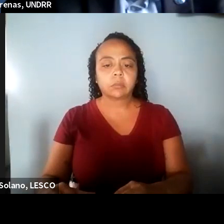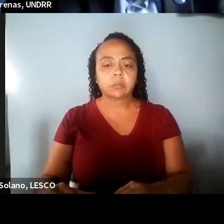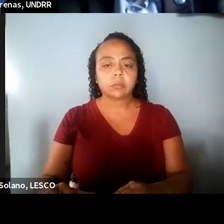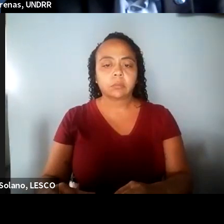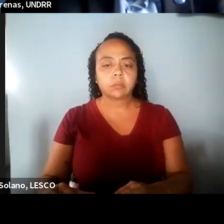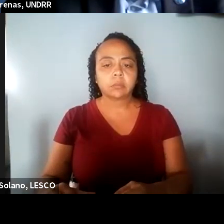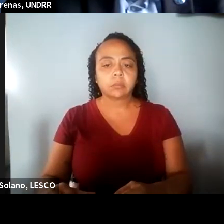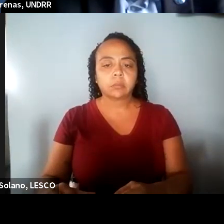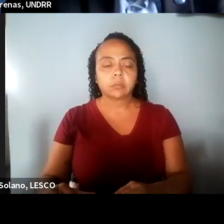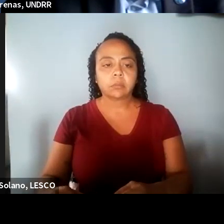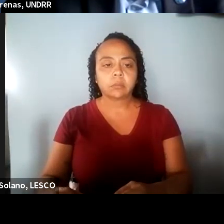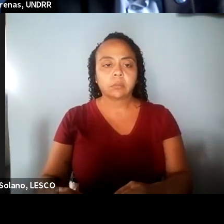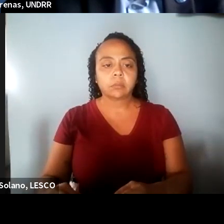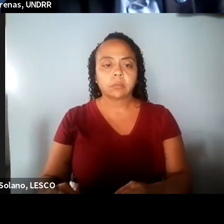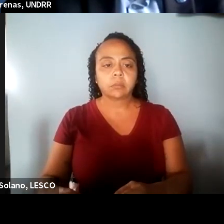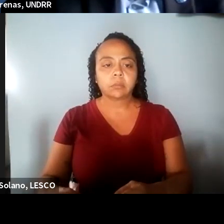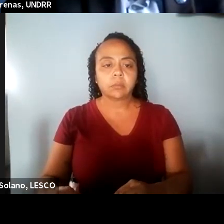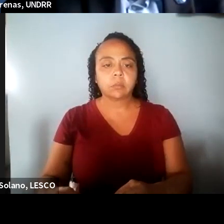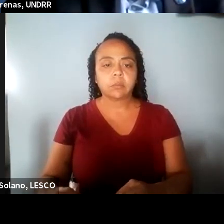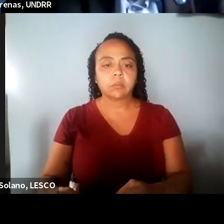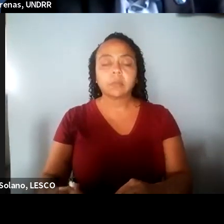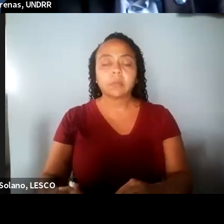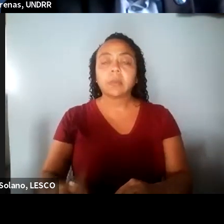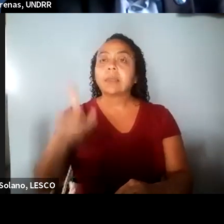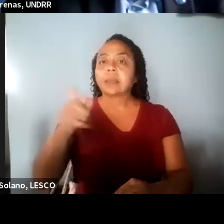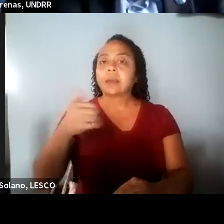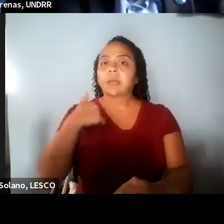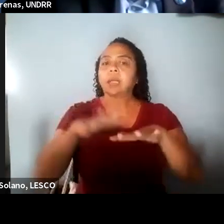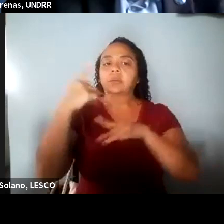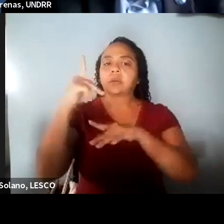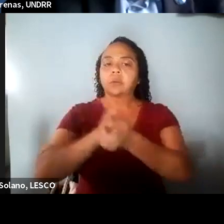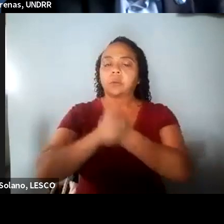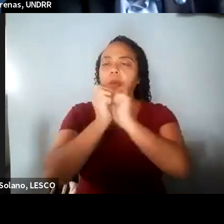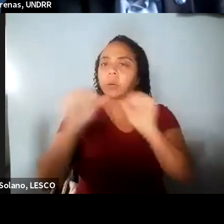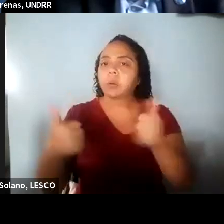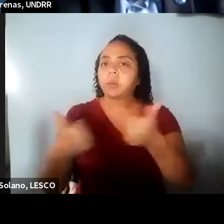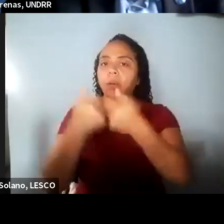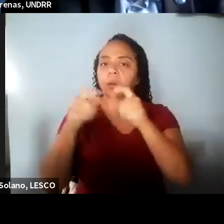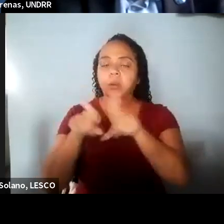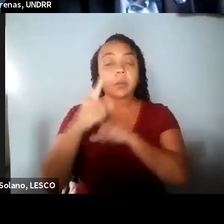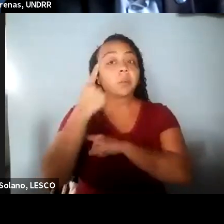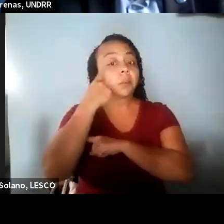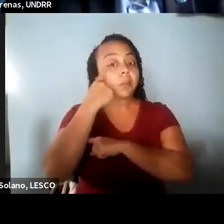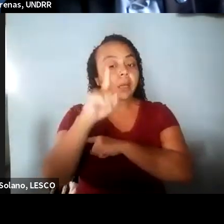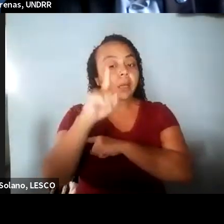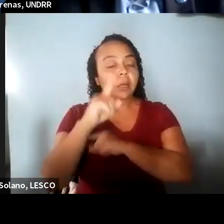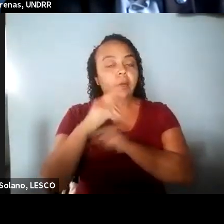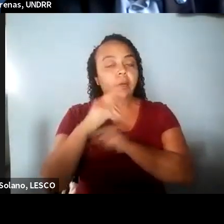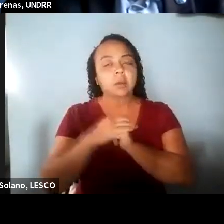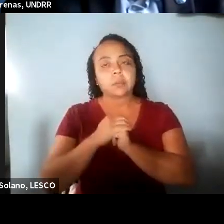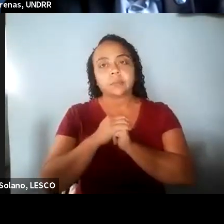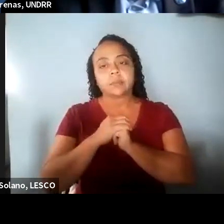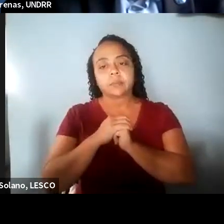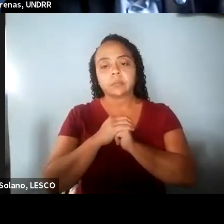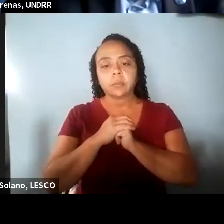sector privado tenga que tiene que tener sobre los escenarios de riesgo se convierte en un reto también para los para